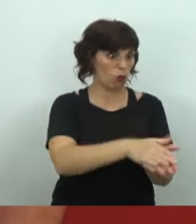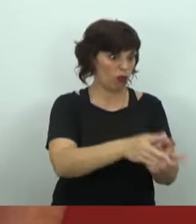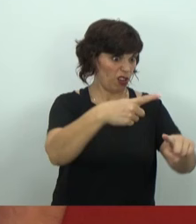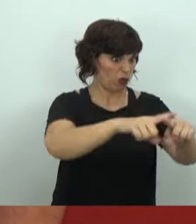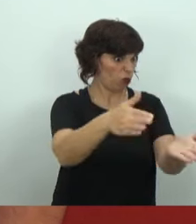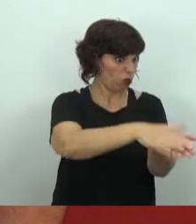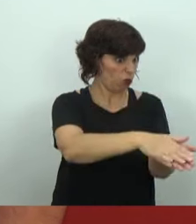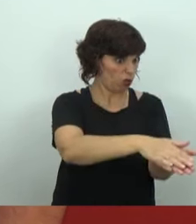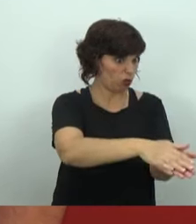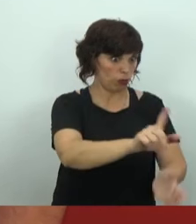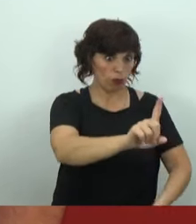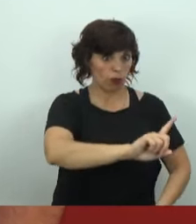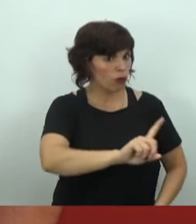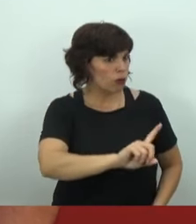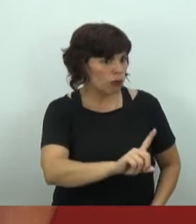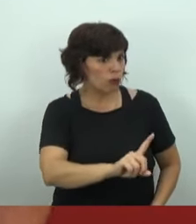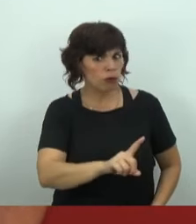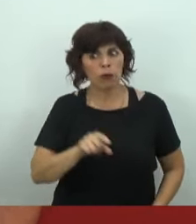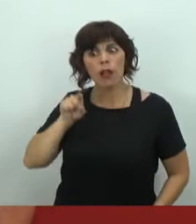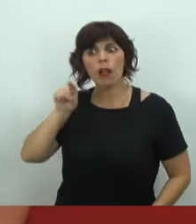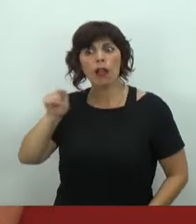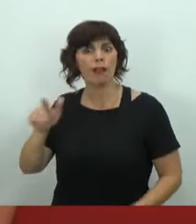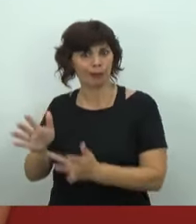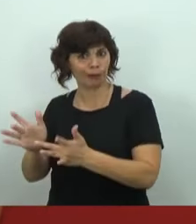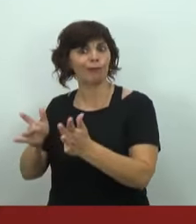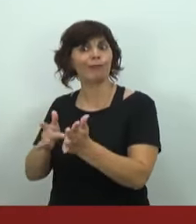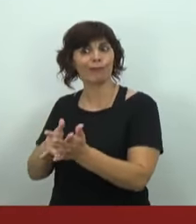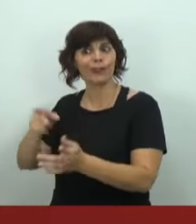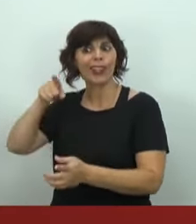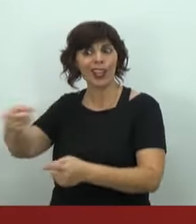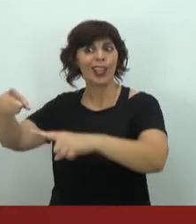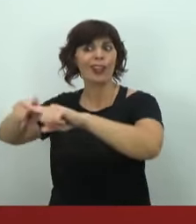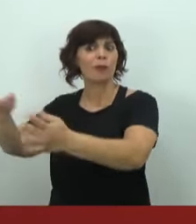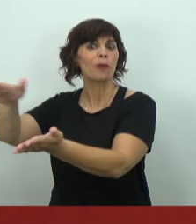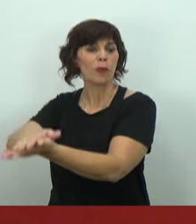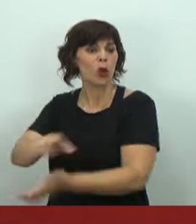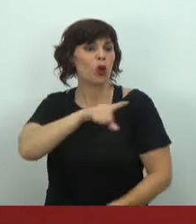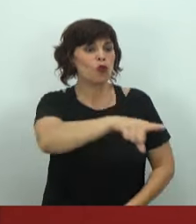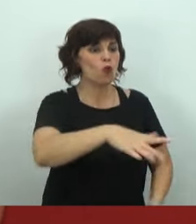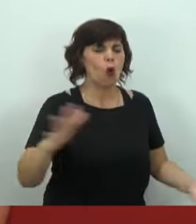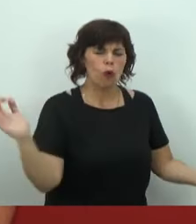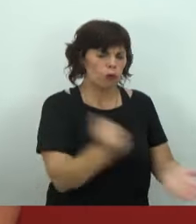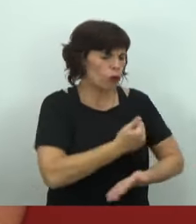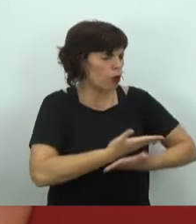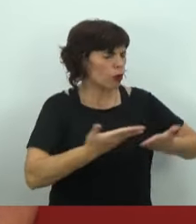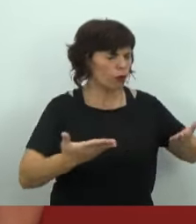Fue el sacrificio de Jesucristo, el Hijo de Dios. Pon toda tu confianza en la persona de